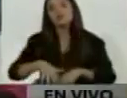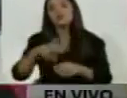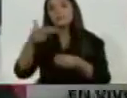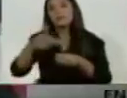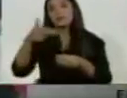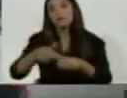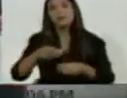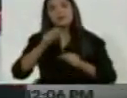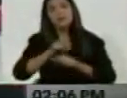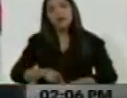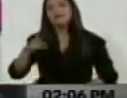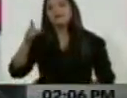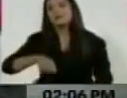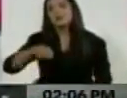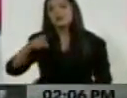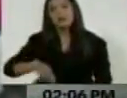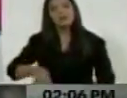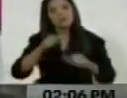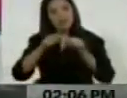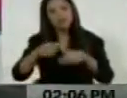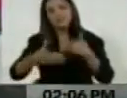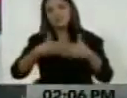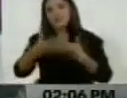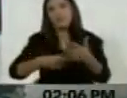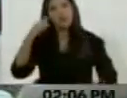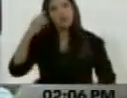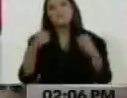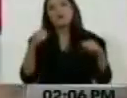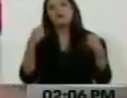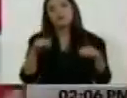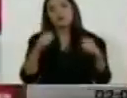Transmítanle la necesidad de seguir creando conciencia,